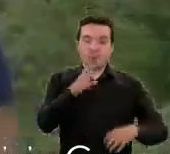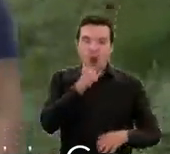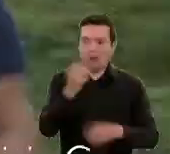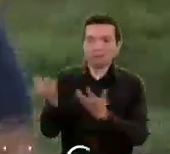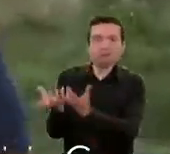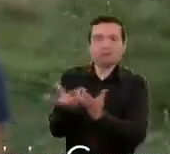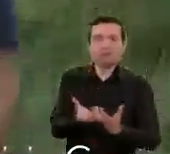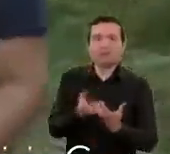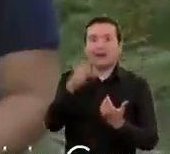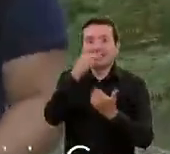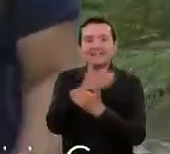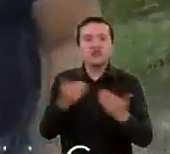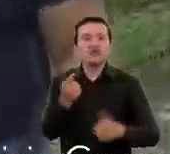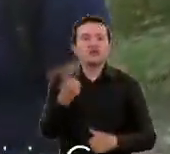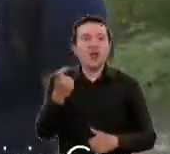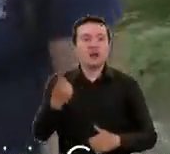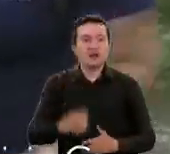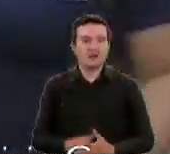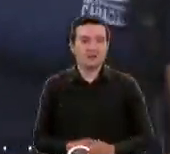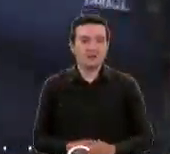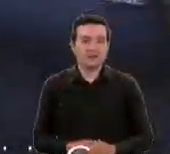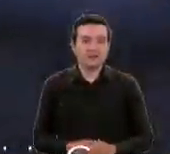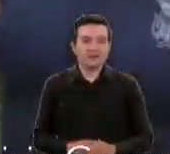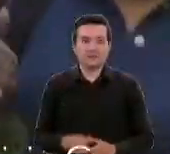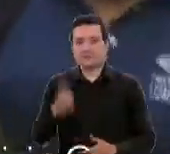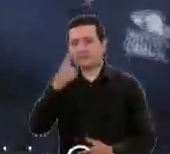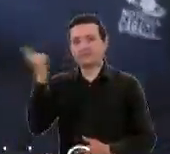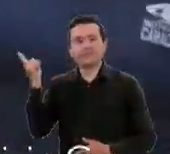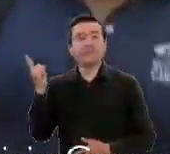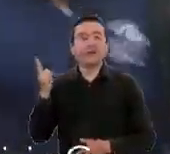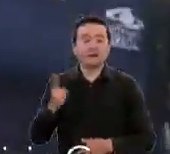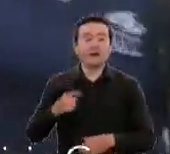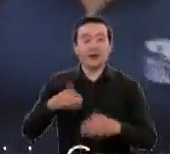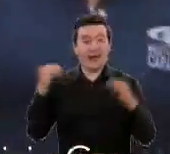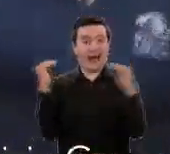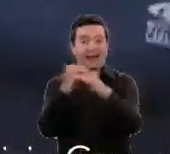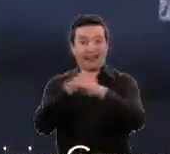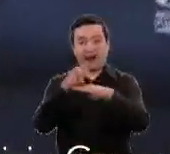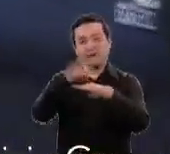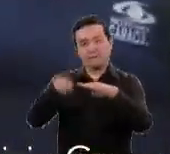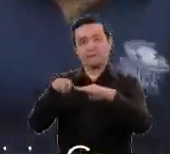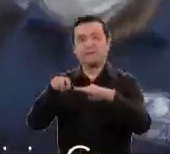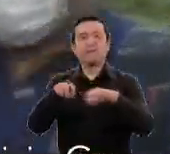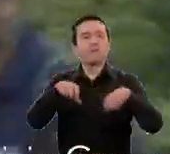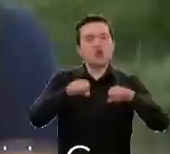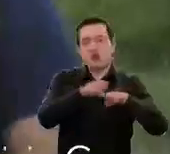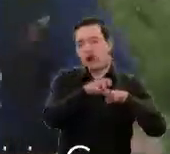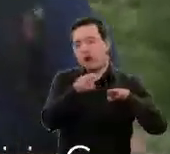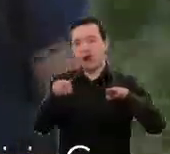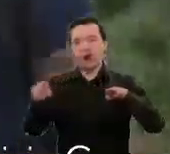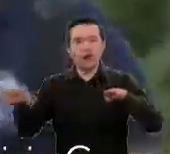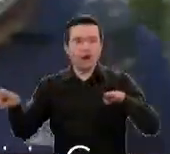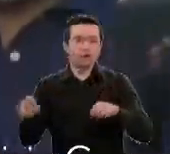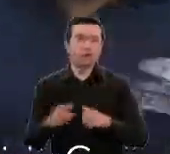habitan. ¿Cuánto es desde la carretera hasta acá, en la moto? La